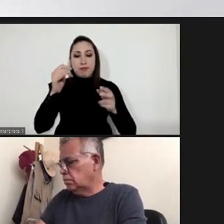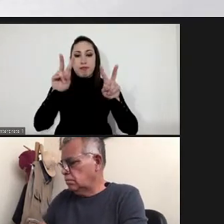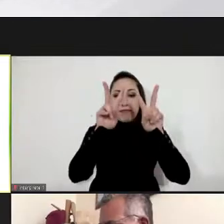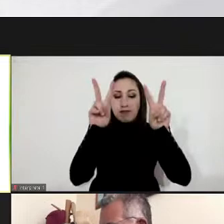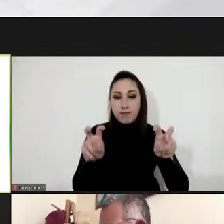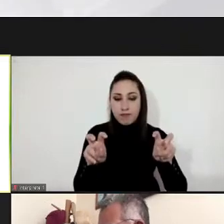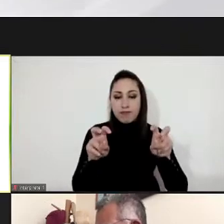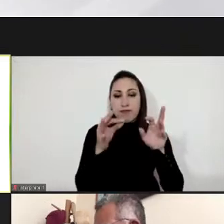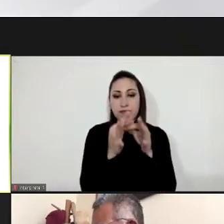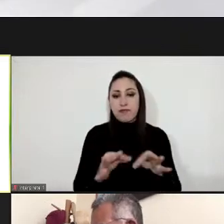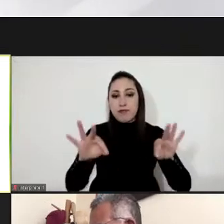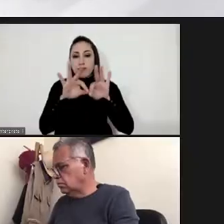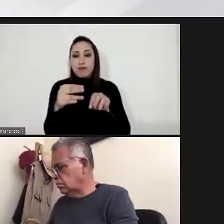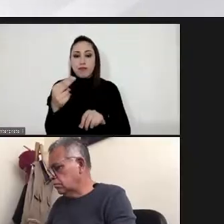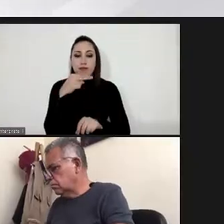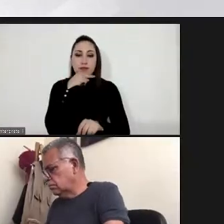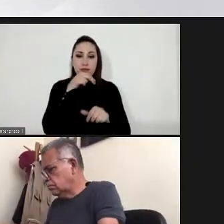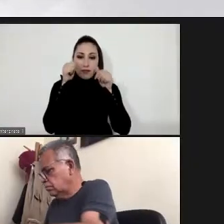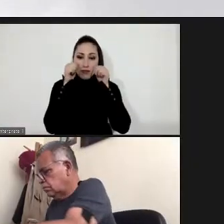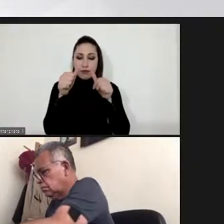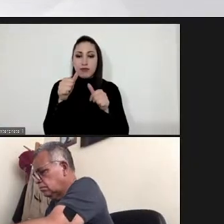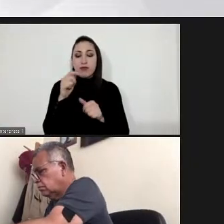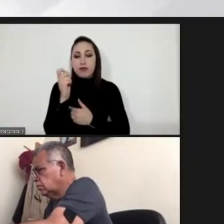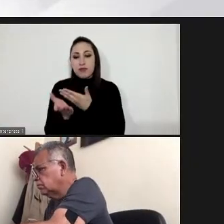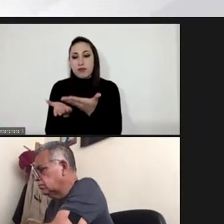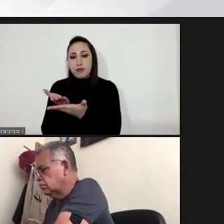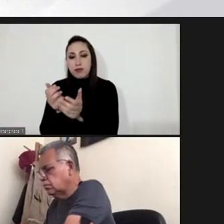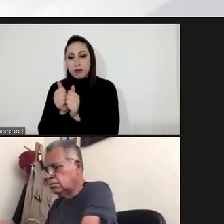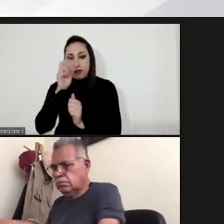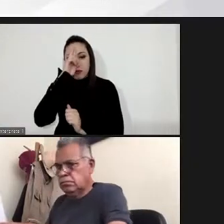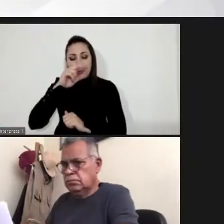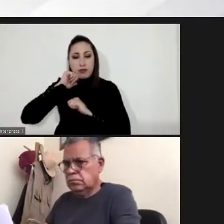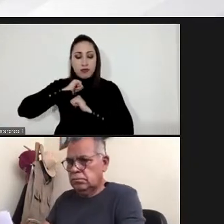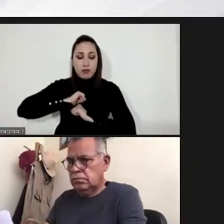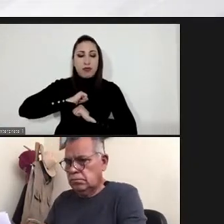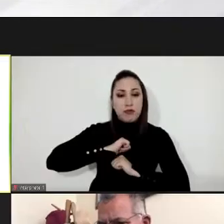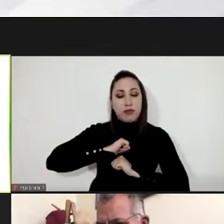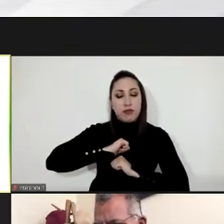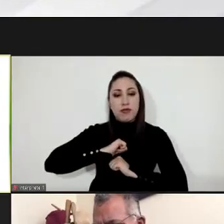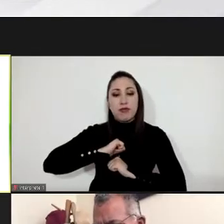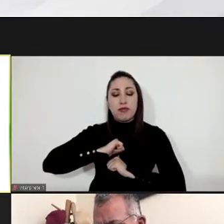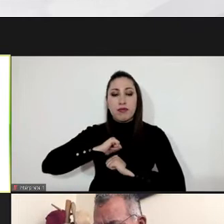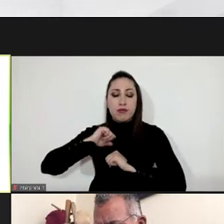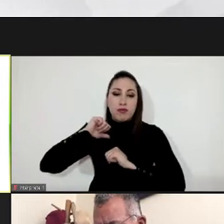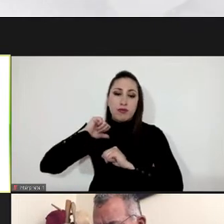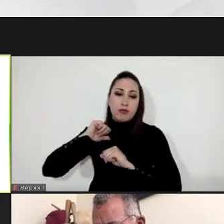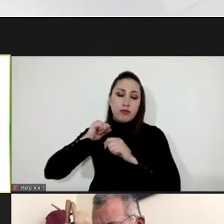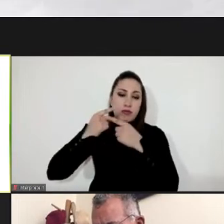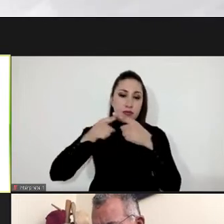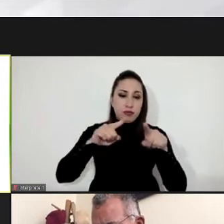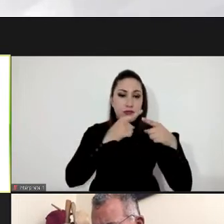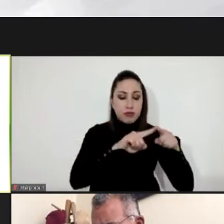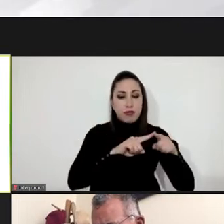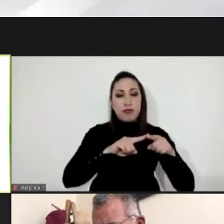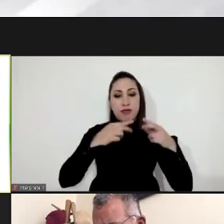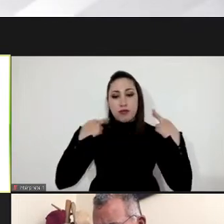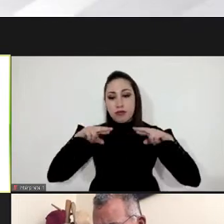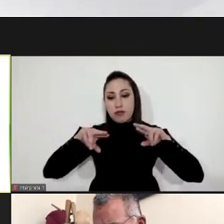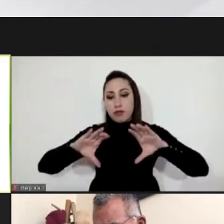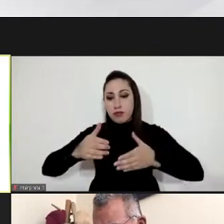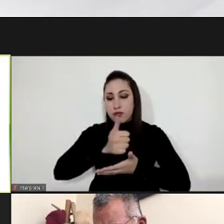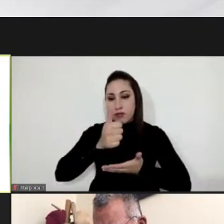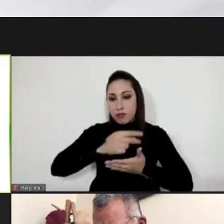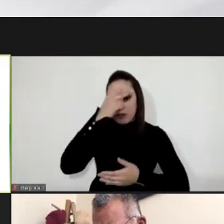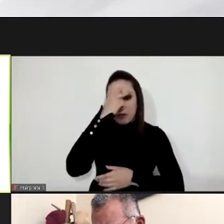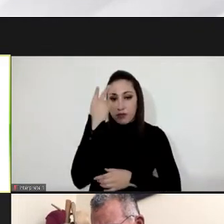exhorta de manera respetuosa y en función de sus atribuciones a las y los titulares de distintas áreas del H Congreso de la Ciudad de México a